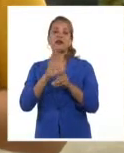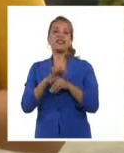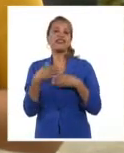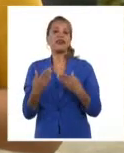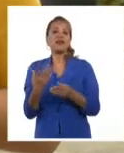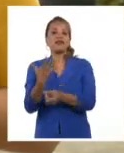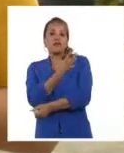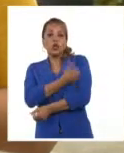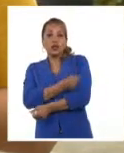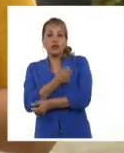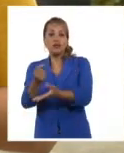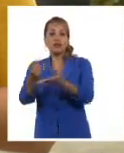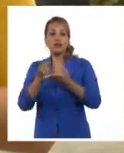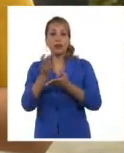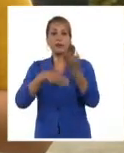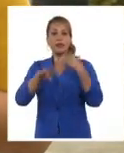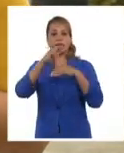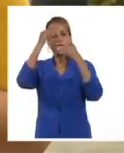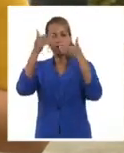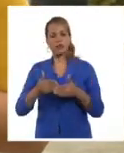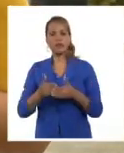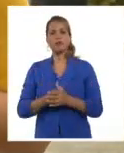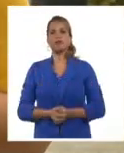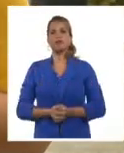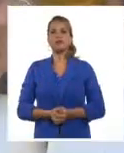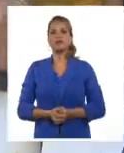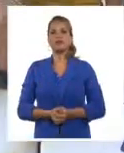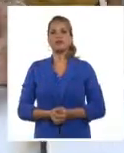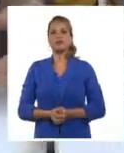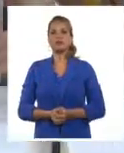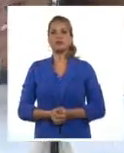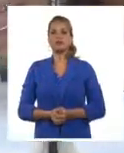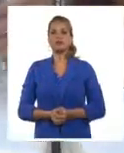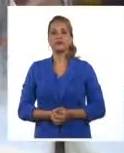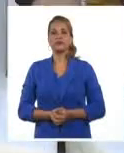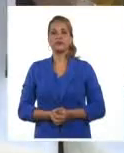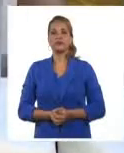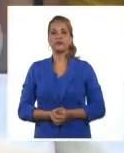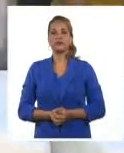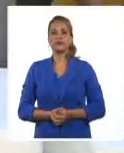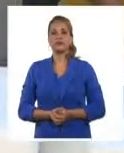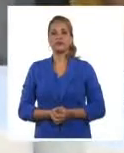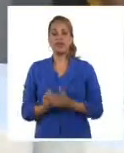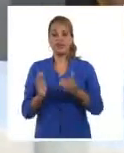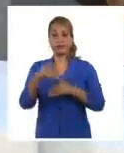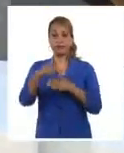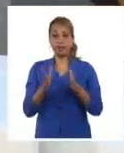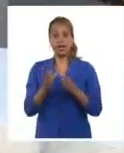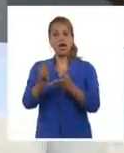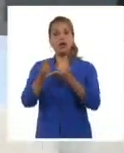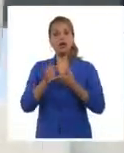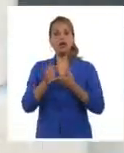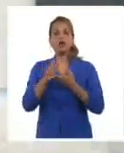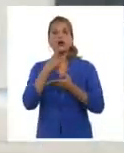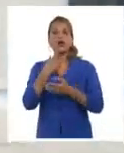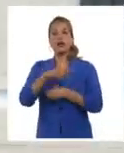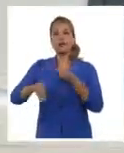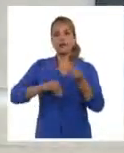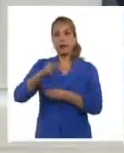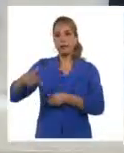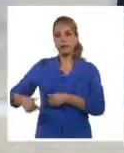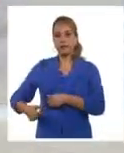la gestión del Ministerio de Salud Pública y de la Solidaridad Internacional. El líquido donado permite conservar los órganos durante el proceso de